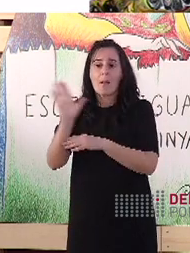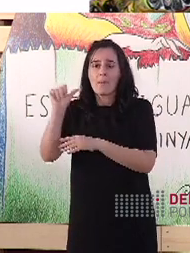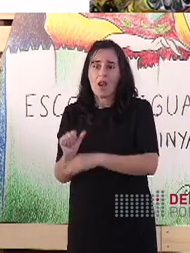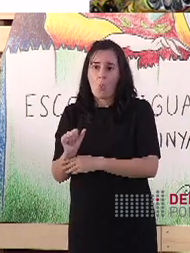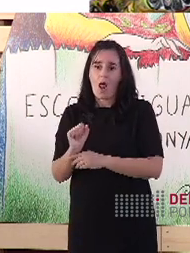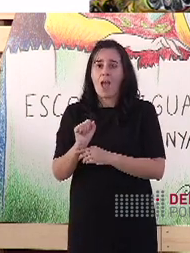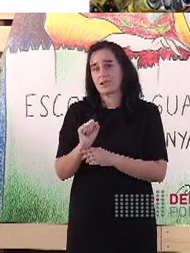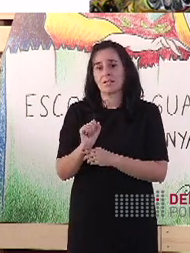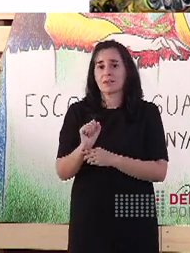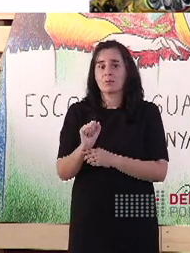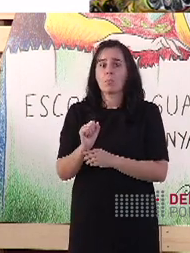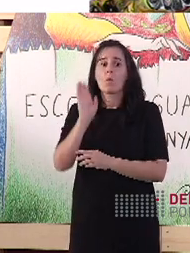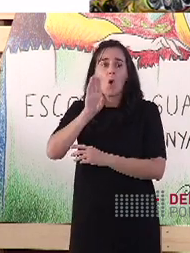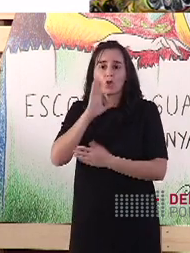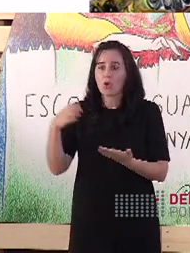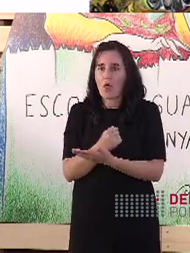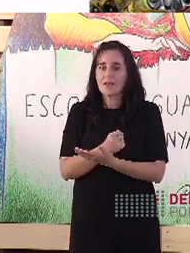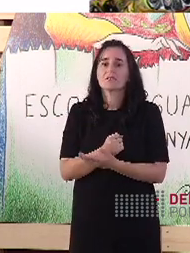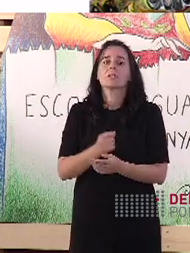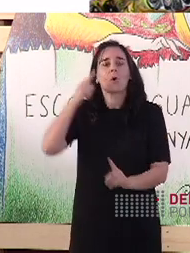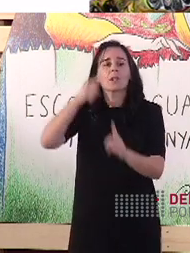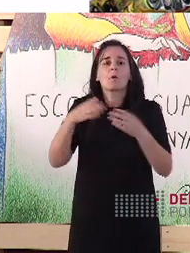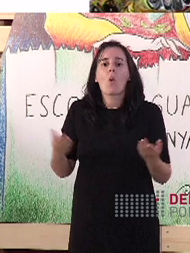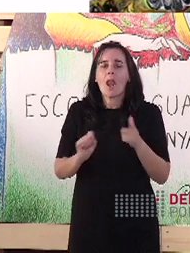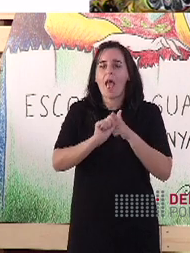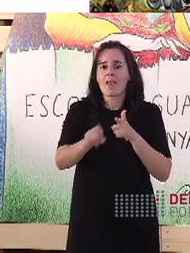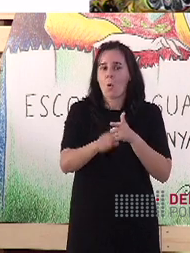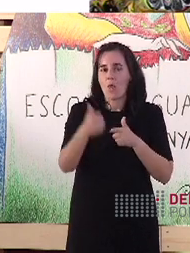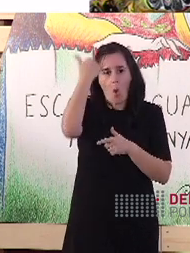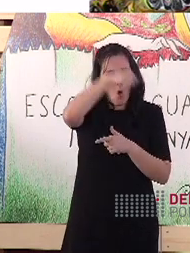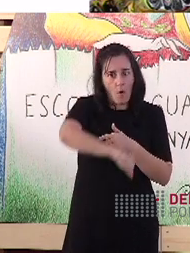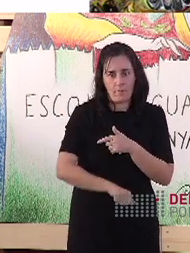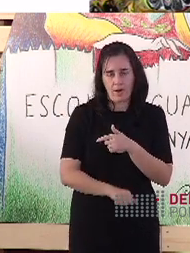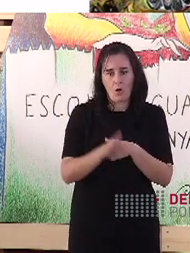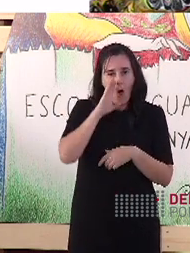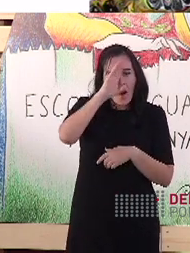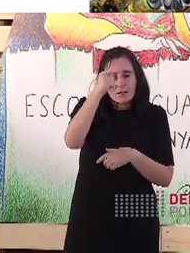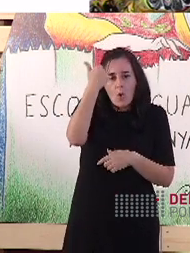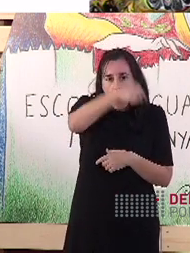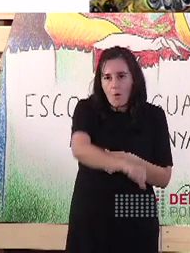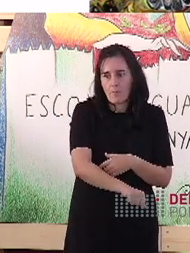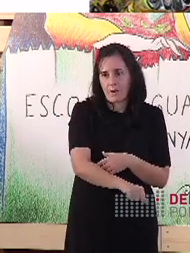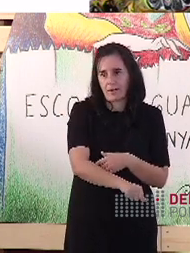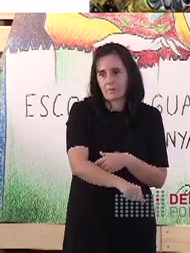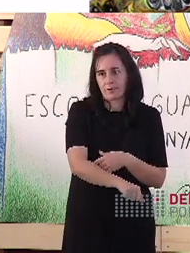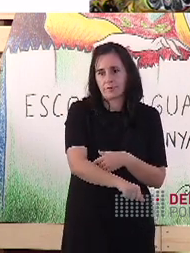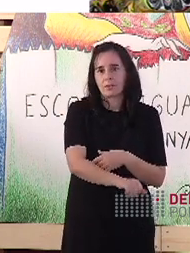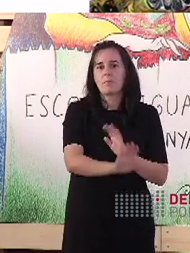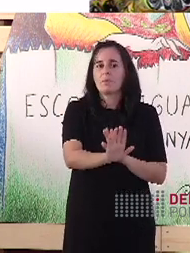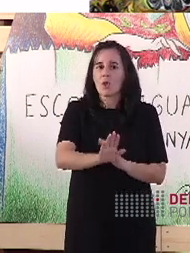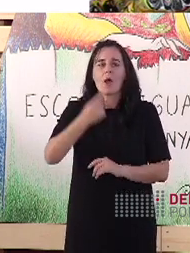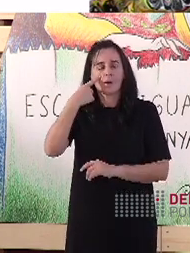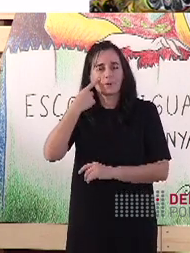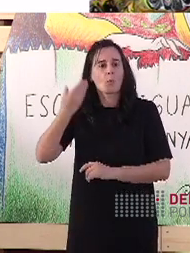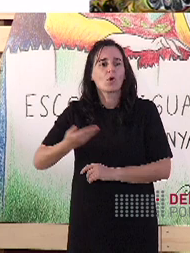del hombre. Ya está fin el deseo del hombre. Pero es muy importante solamente tocar por qué es tan importante,